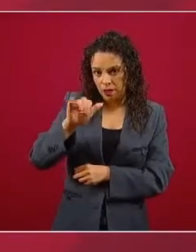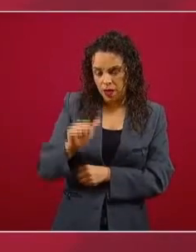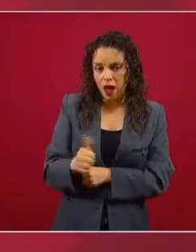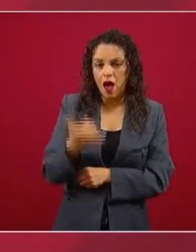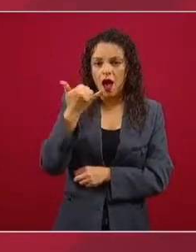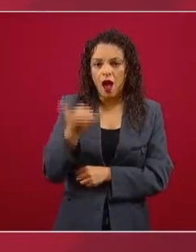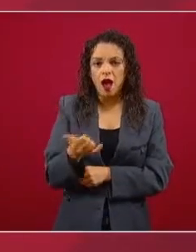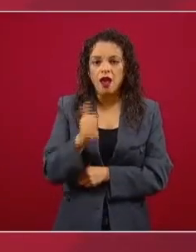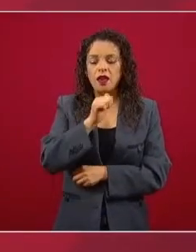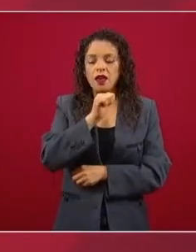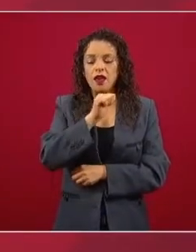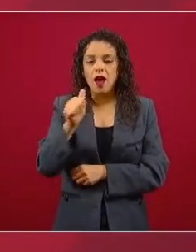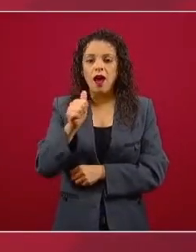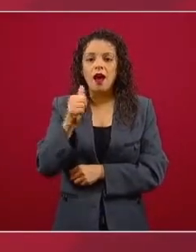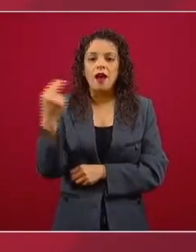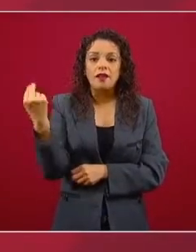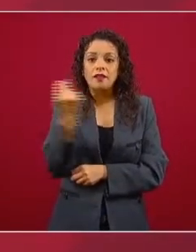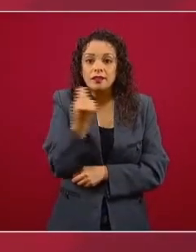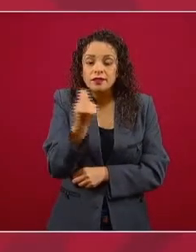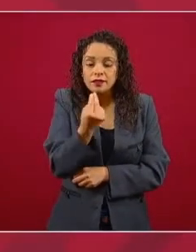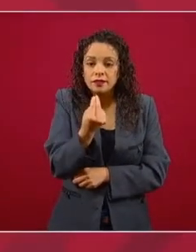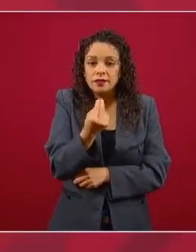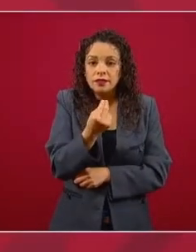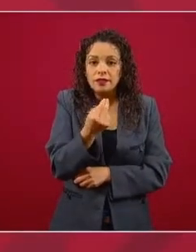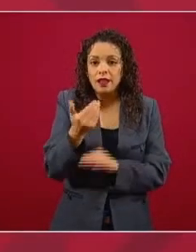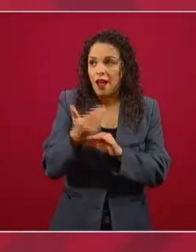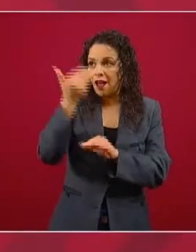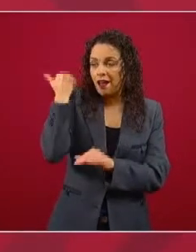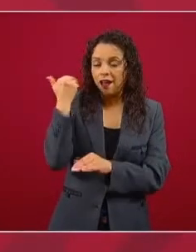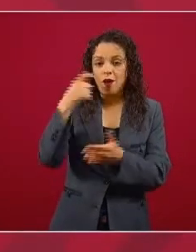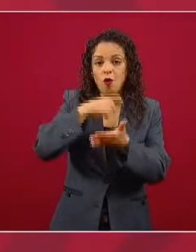cuando los necesitábamos.